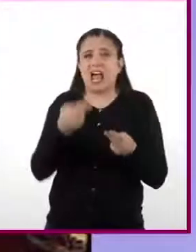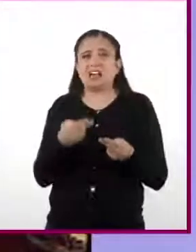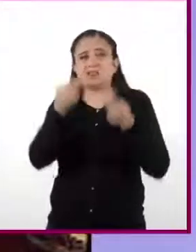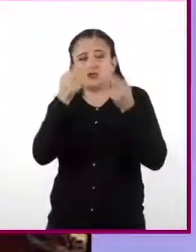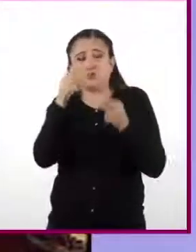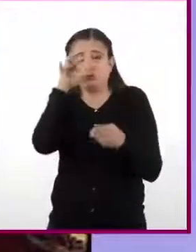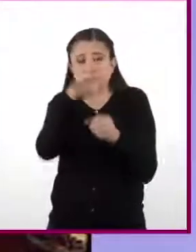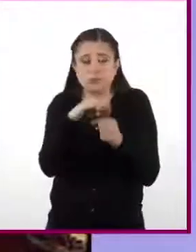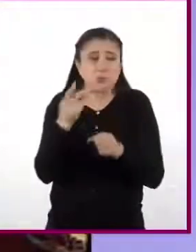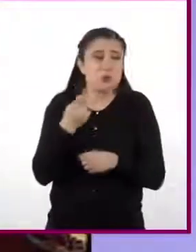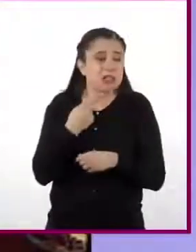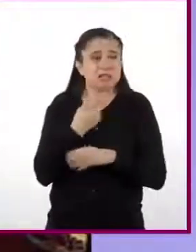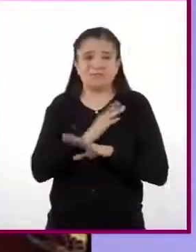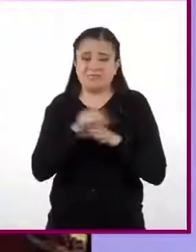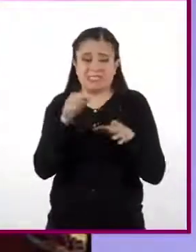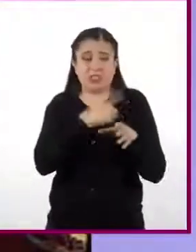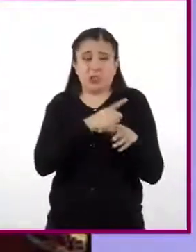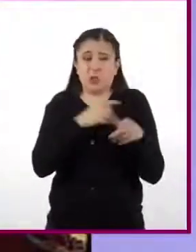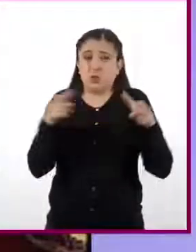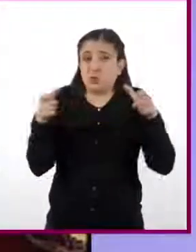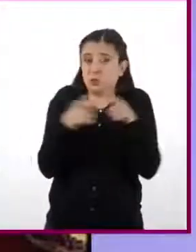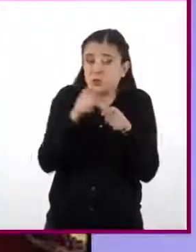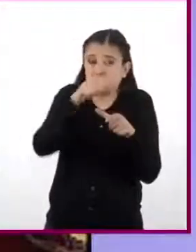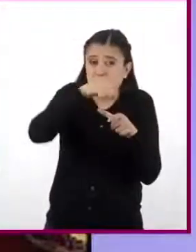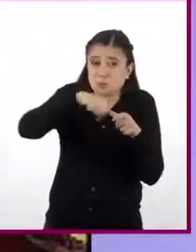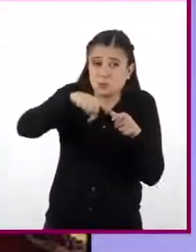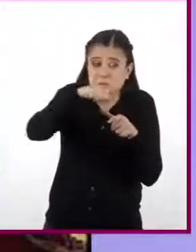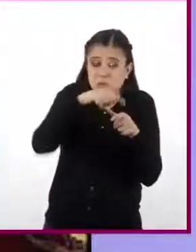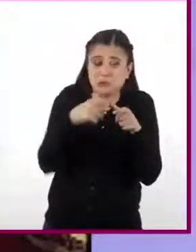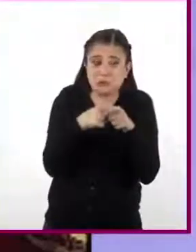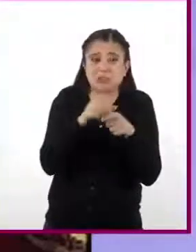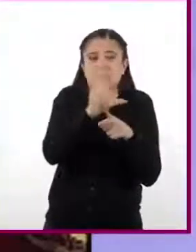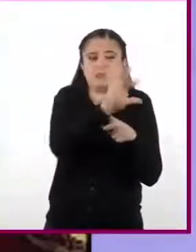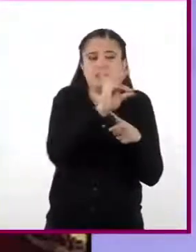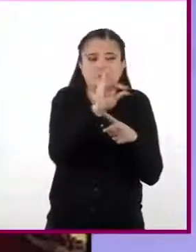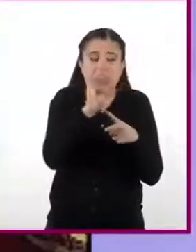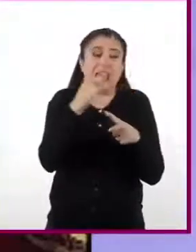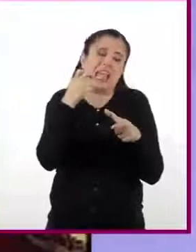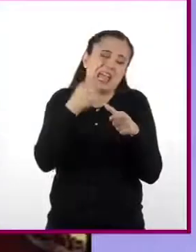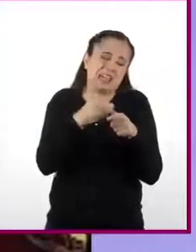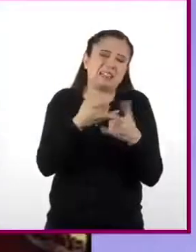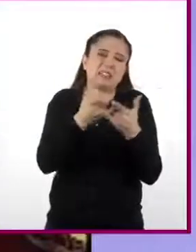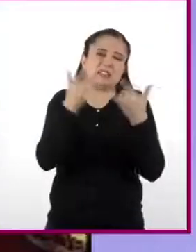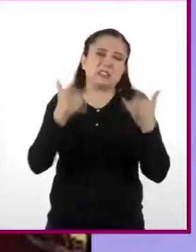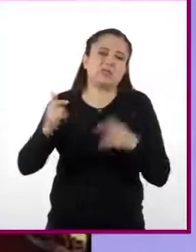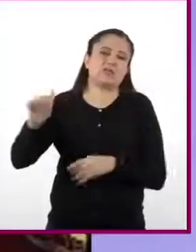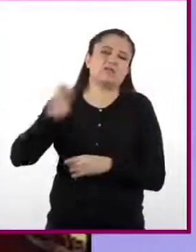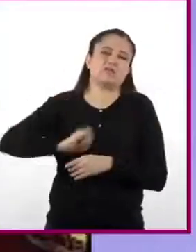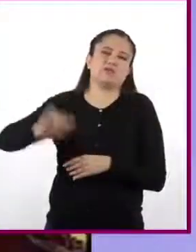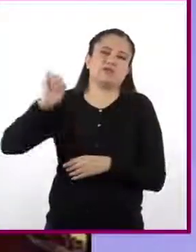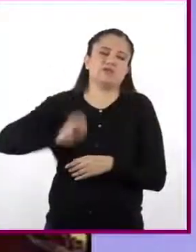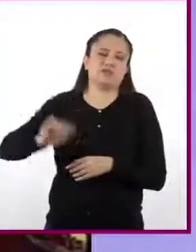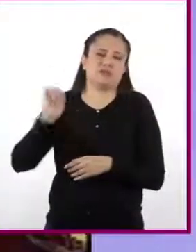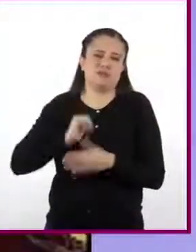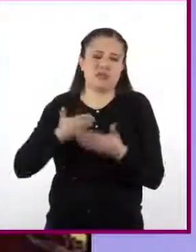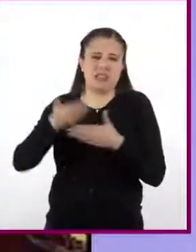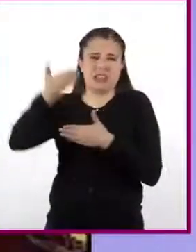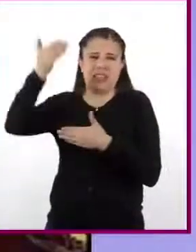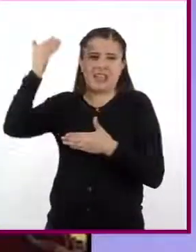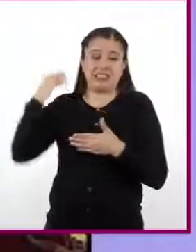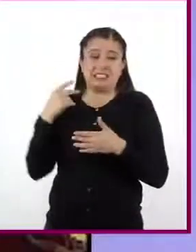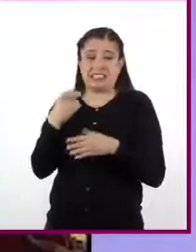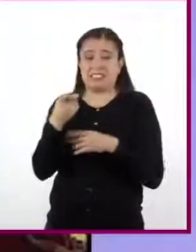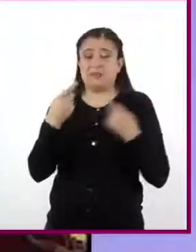comunidad política. Esto es imposible en las sociedades contemporáneas, sociedades muy complejas,